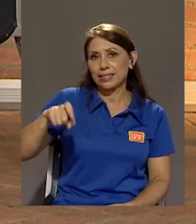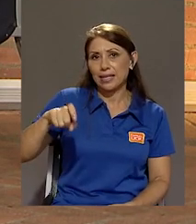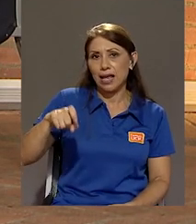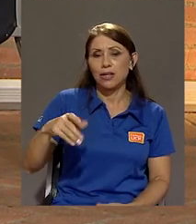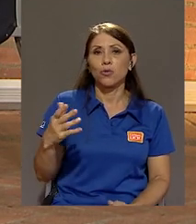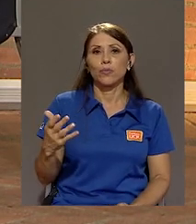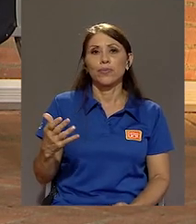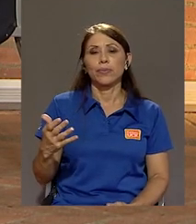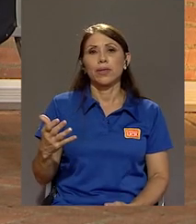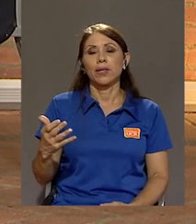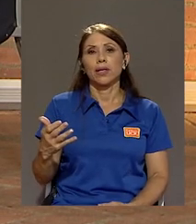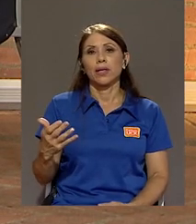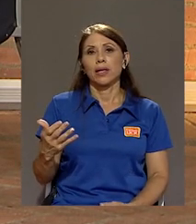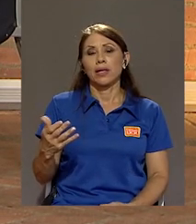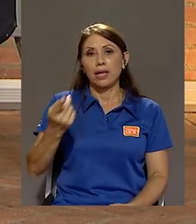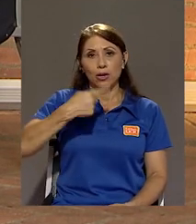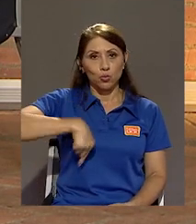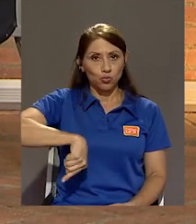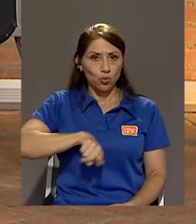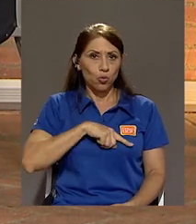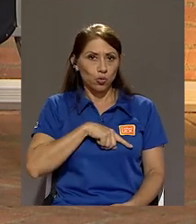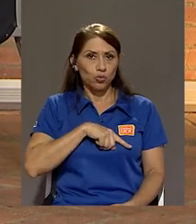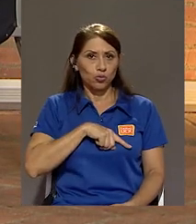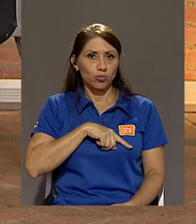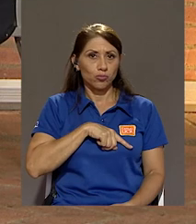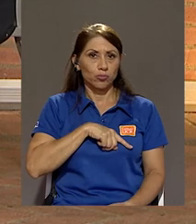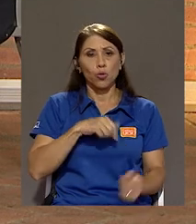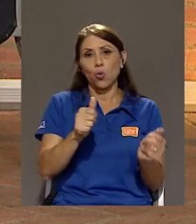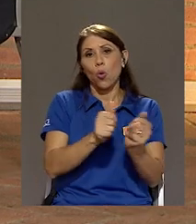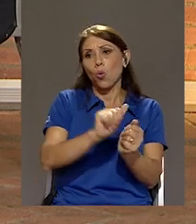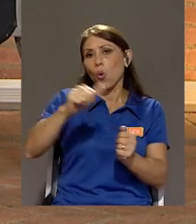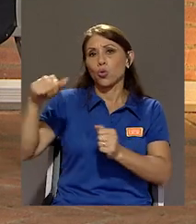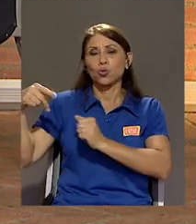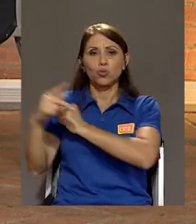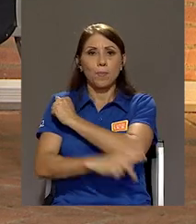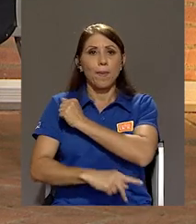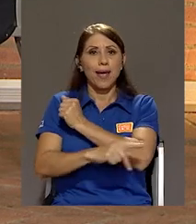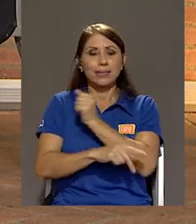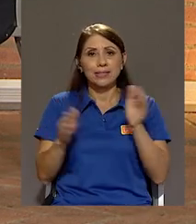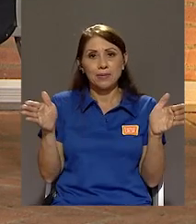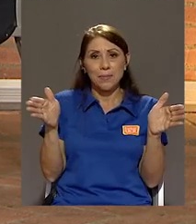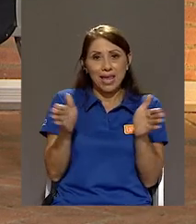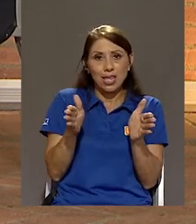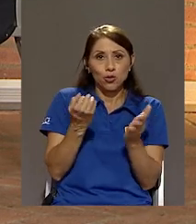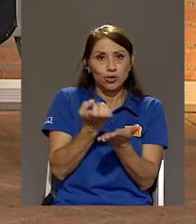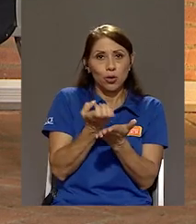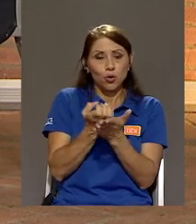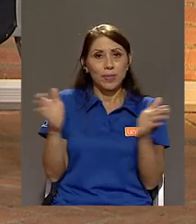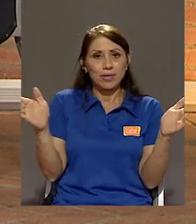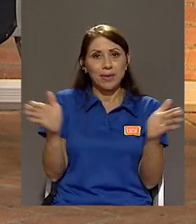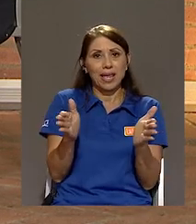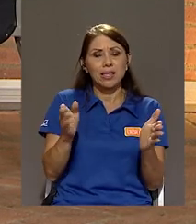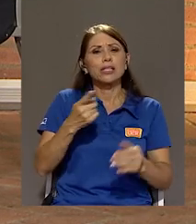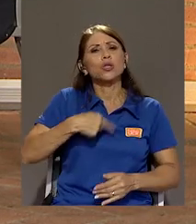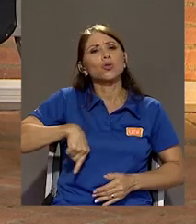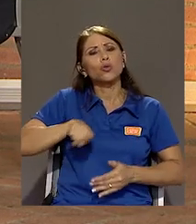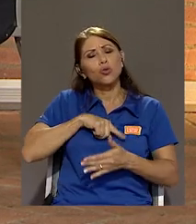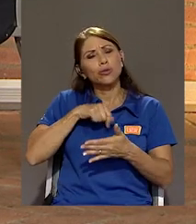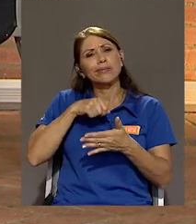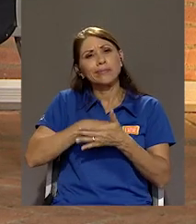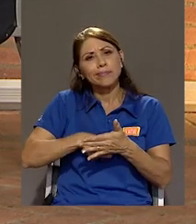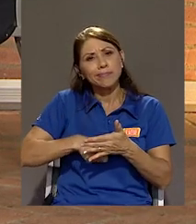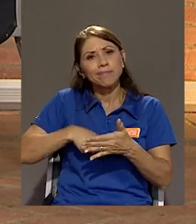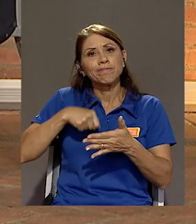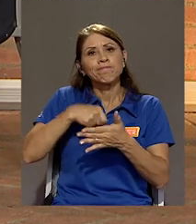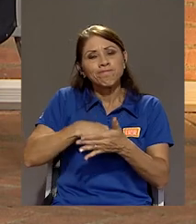necesario que pues nosotros, con el resto de todas las economías pequeñas, seamos muy